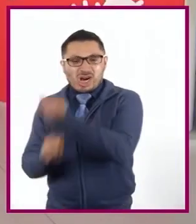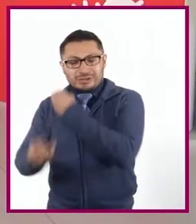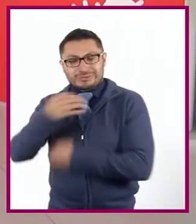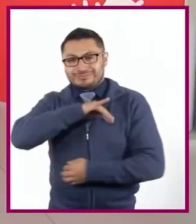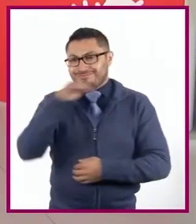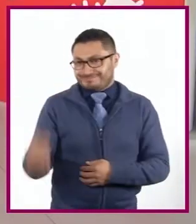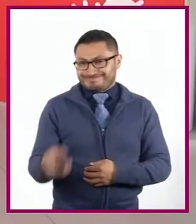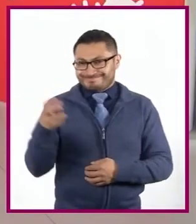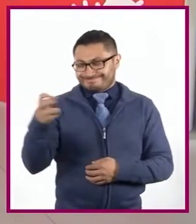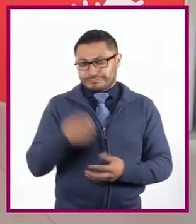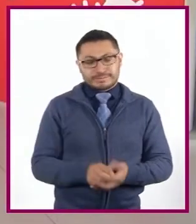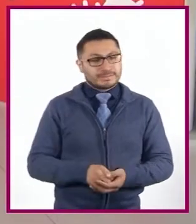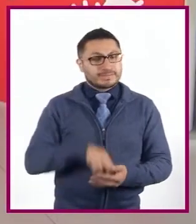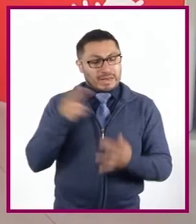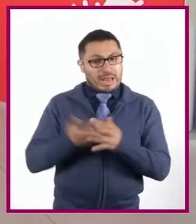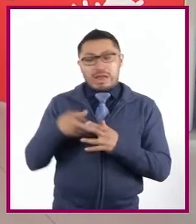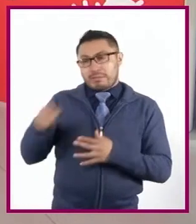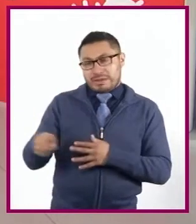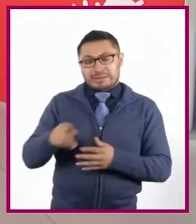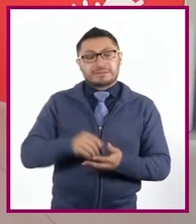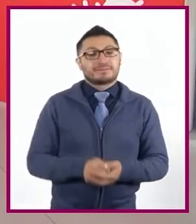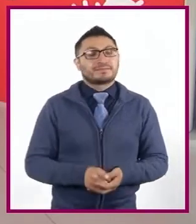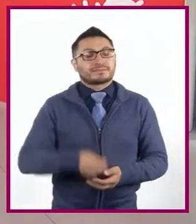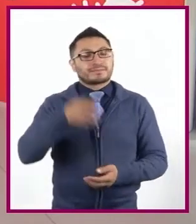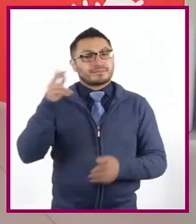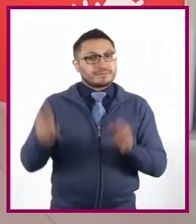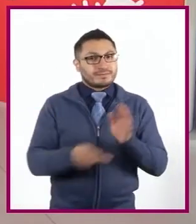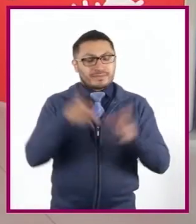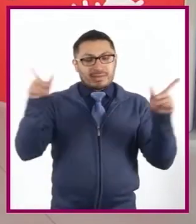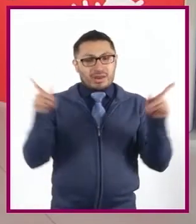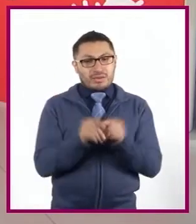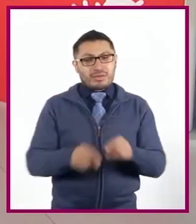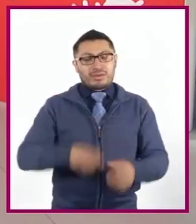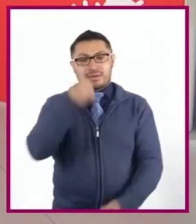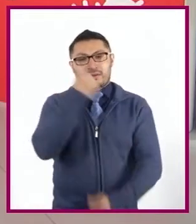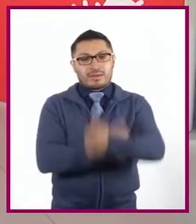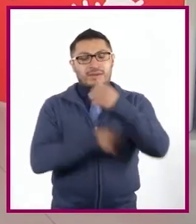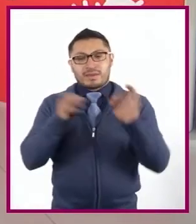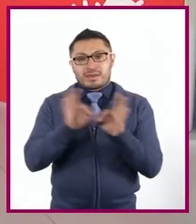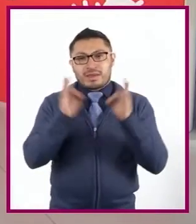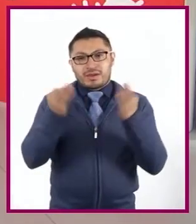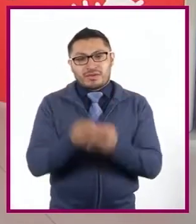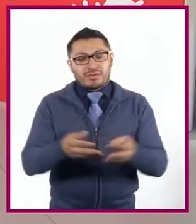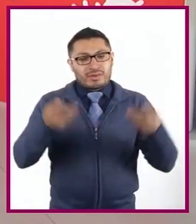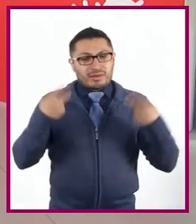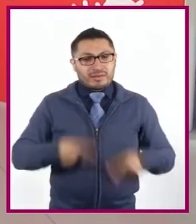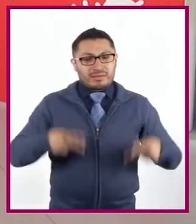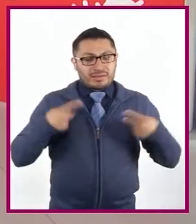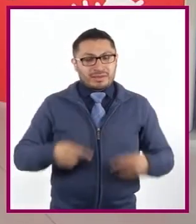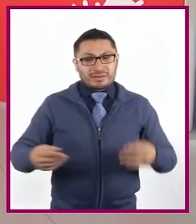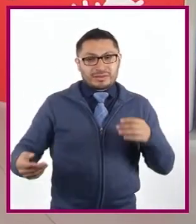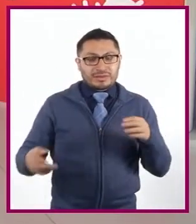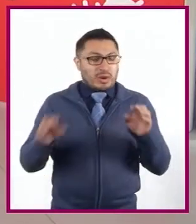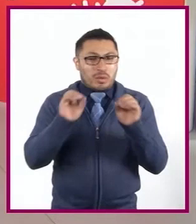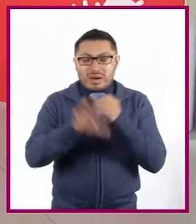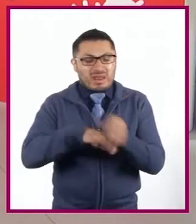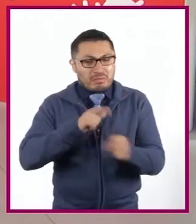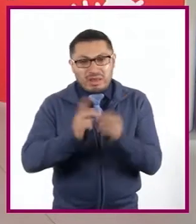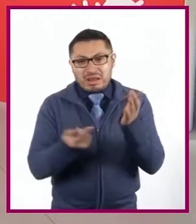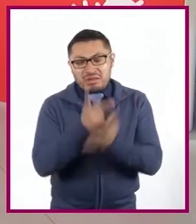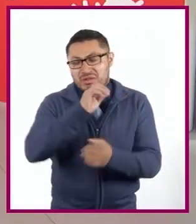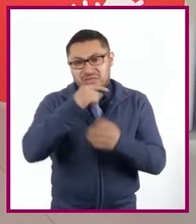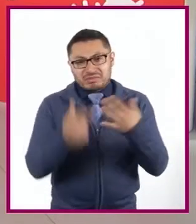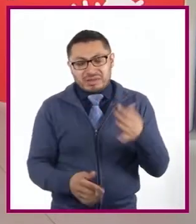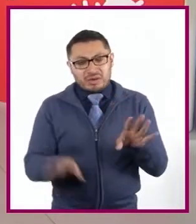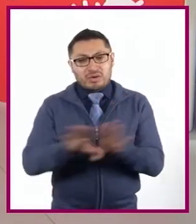Recapitulando, la competencia es un tipo de interacción en donde los organismos participantes resultan perjudicados, lo que puede disminuir